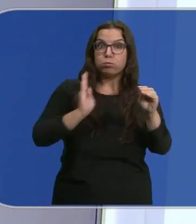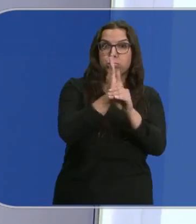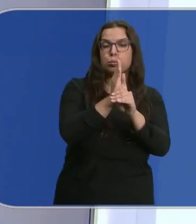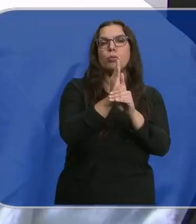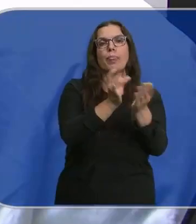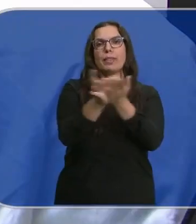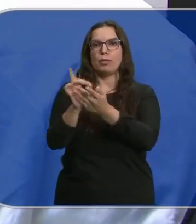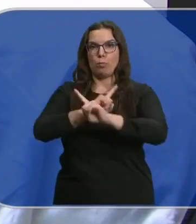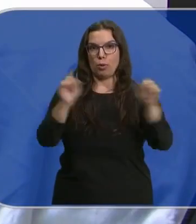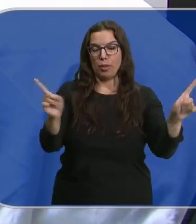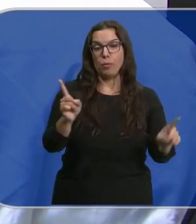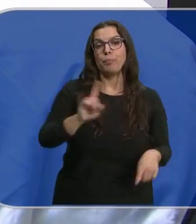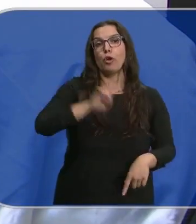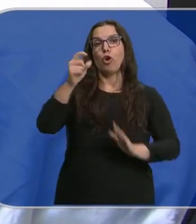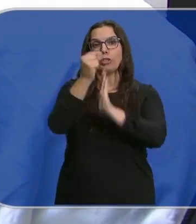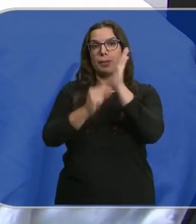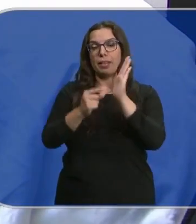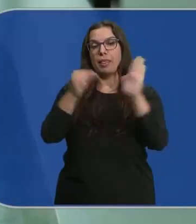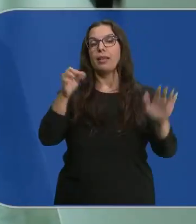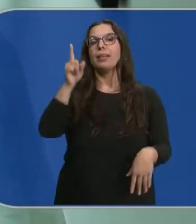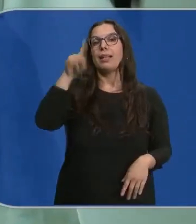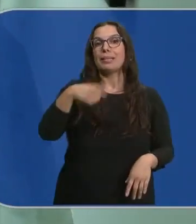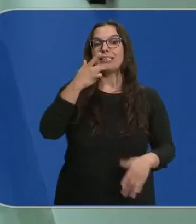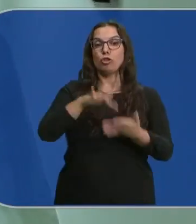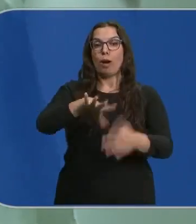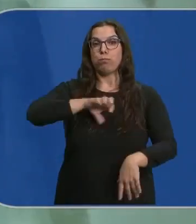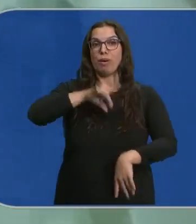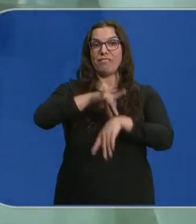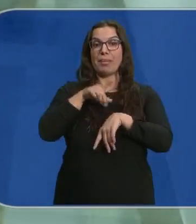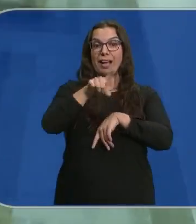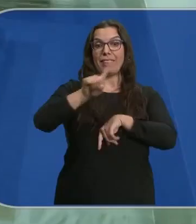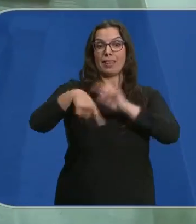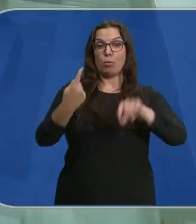de las medidas del decreto, el derecho al olvido oncológico.